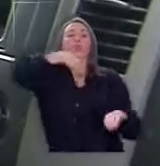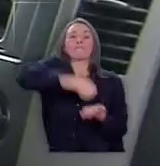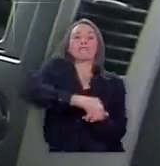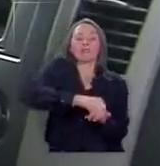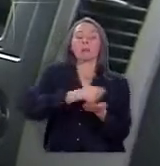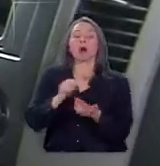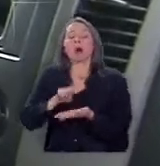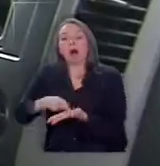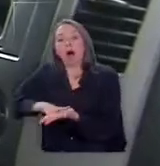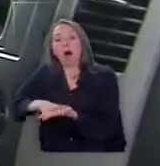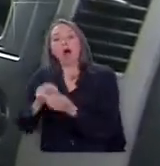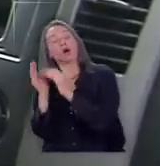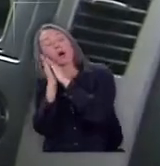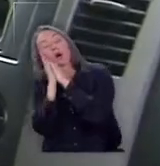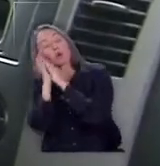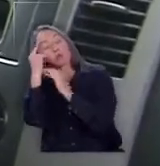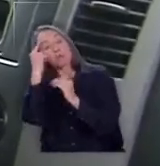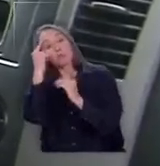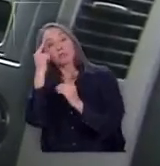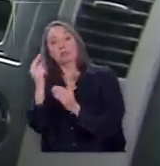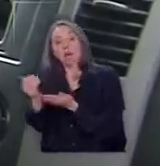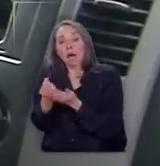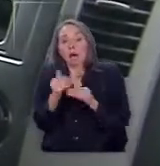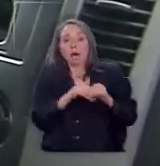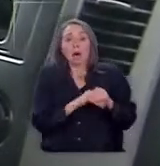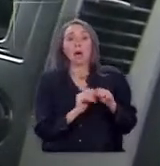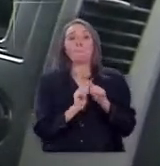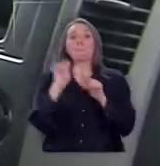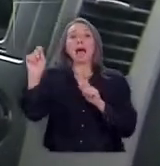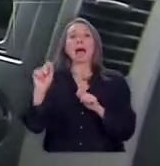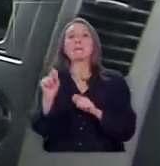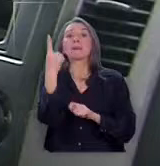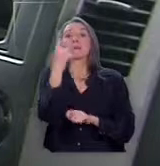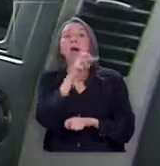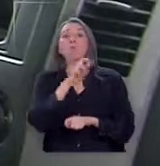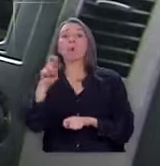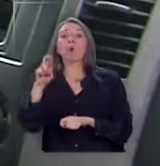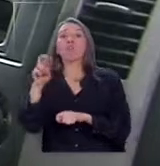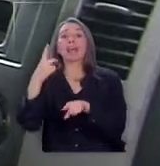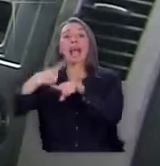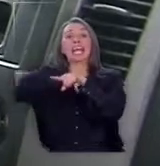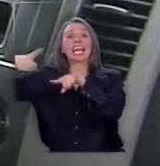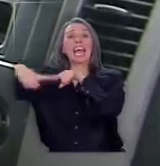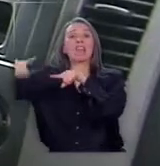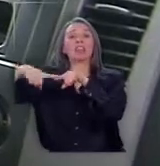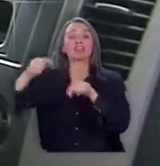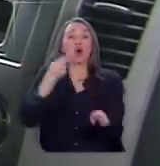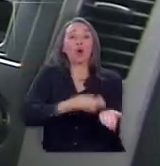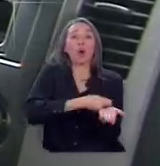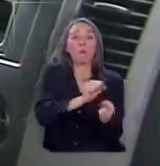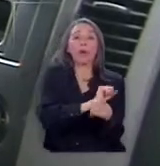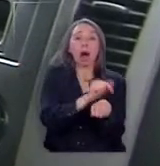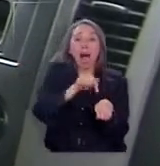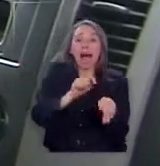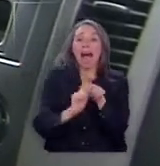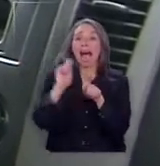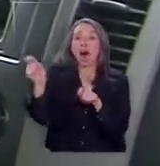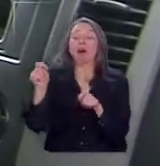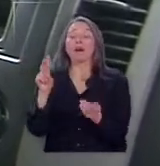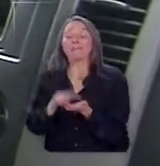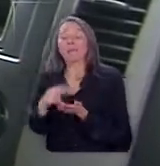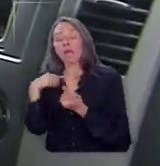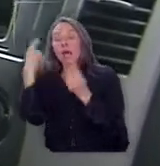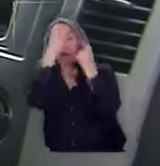juntar la platita para poder pagar en noviembre mi primera cuota que me corresponde ahora y si no y yo de verdad